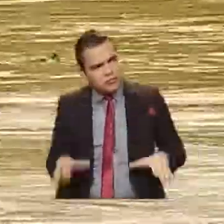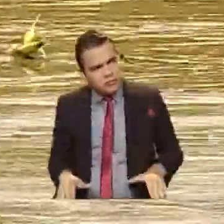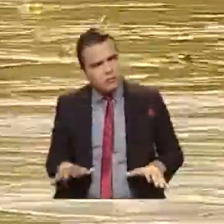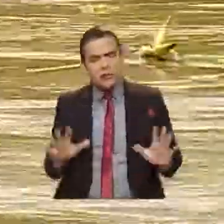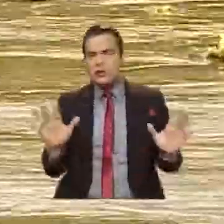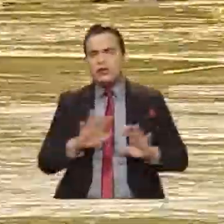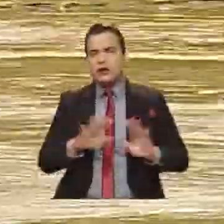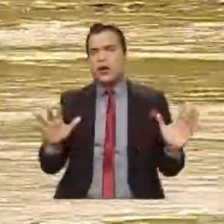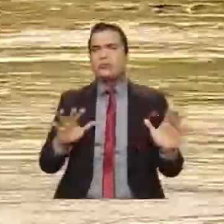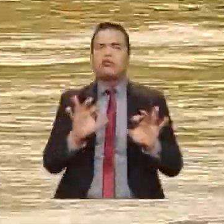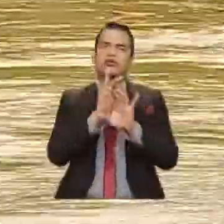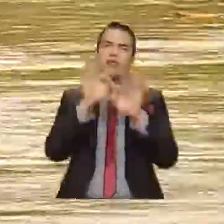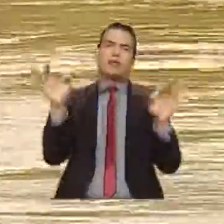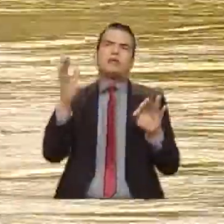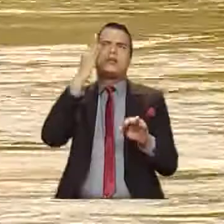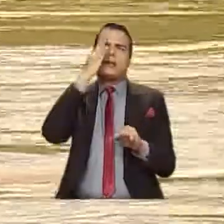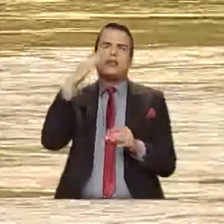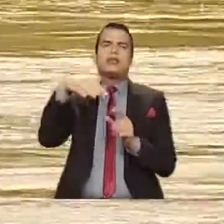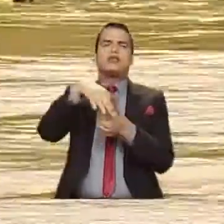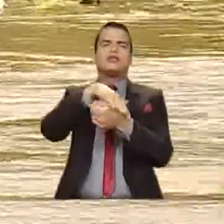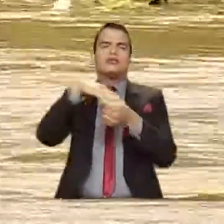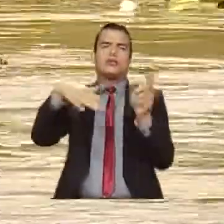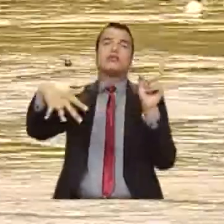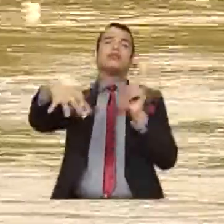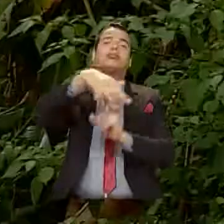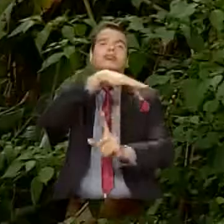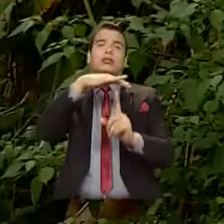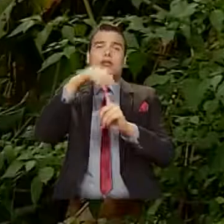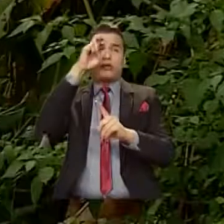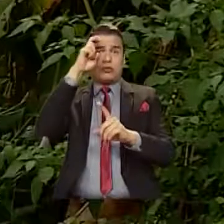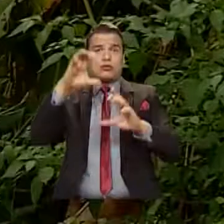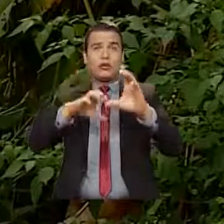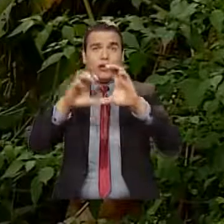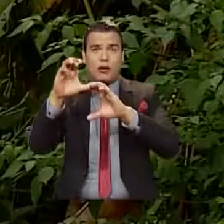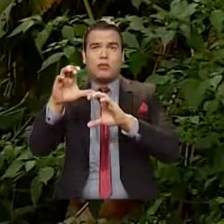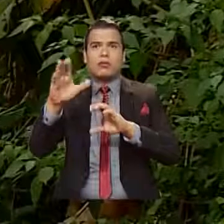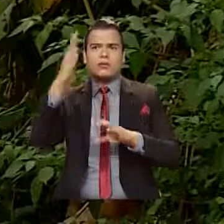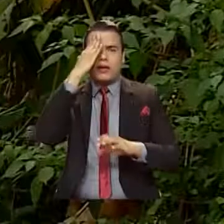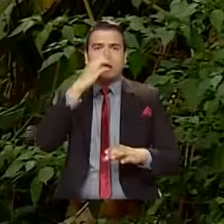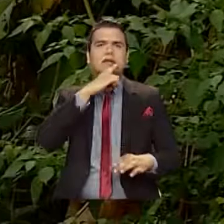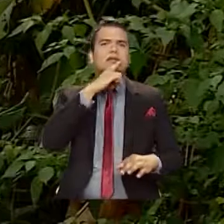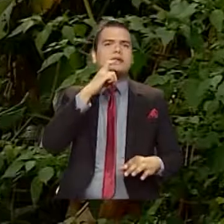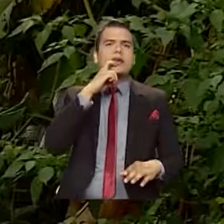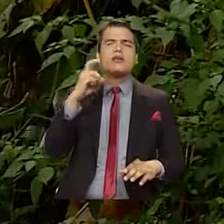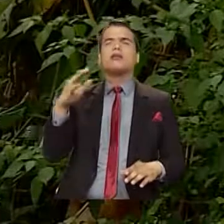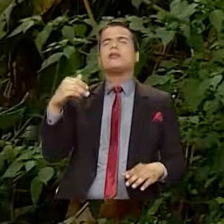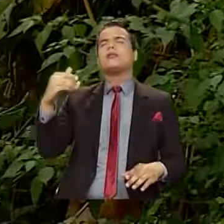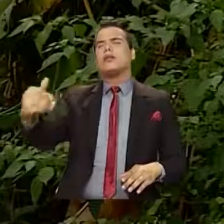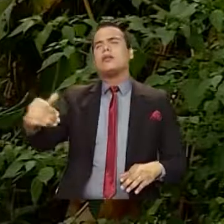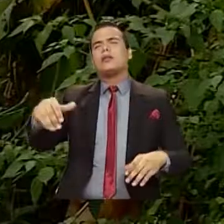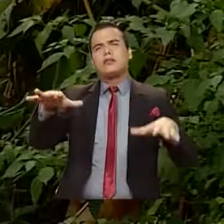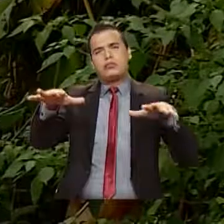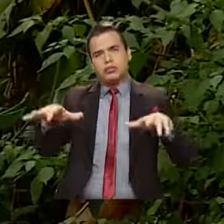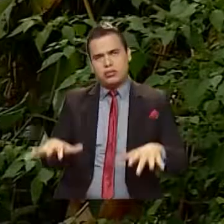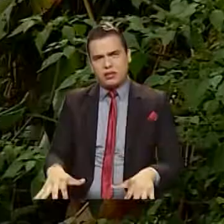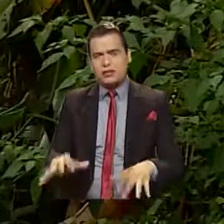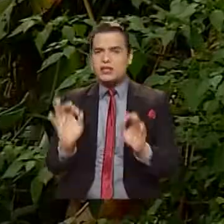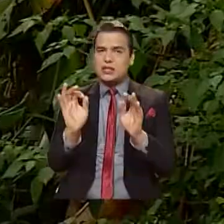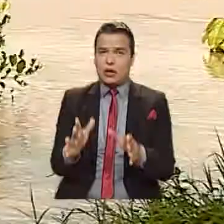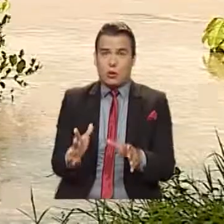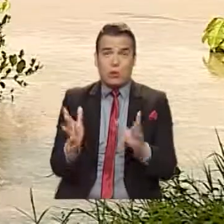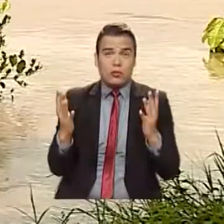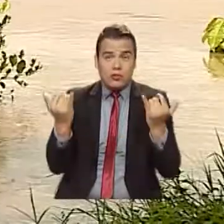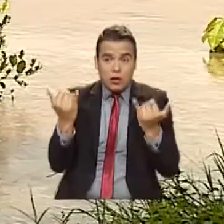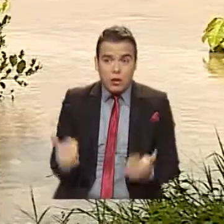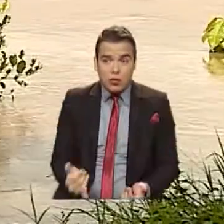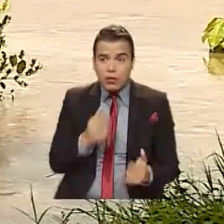el pronóstico y la predicción del clima en el norte del Cauca era seco y que el río tendería a bajar. En este momento el